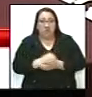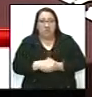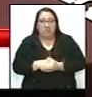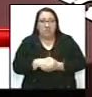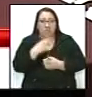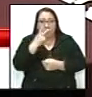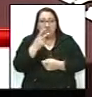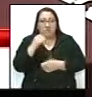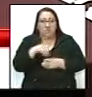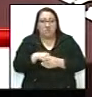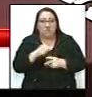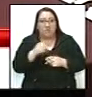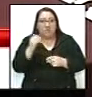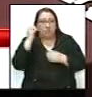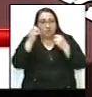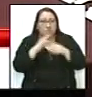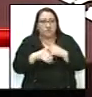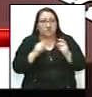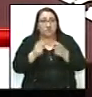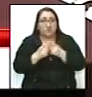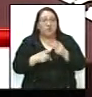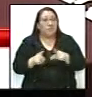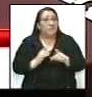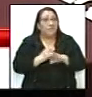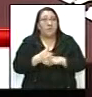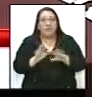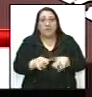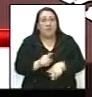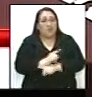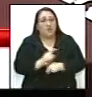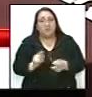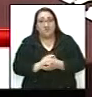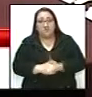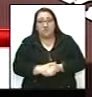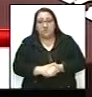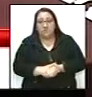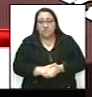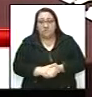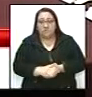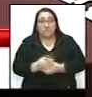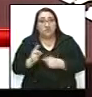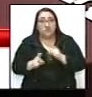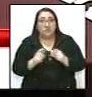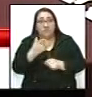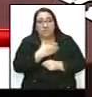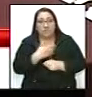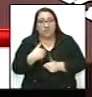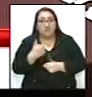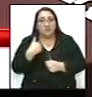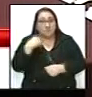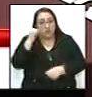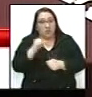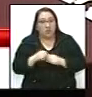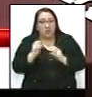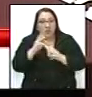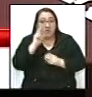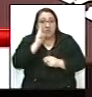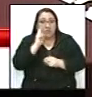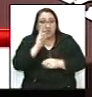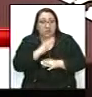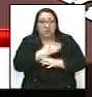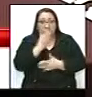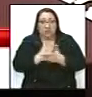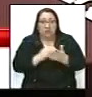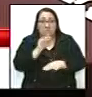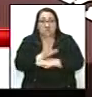había votado, pero existía en la opinión de todos los colegas que eso no iba a ir en el texto constitucional. Así es que la sugerencia, presidenta, sería, yo recuerdo que el viernes a mitad de